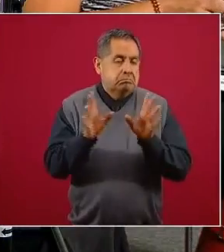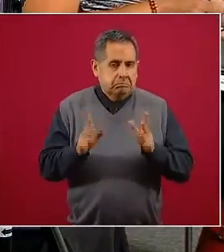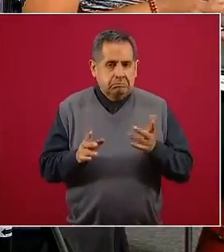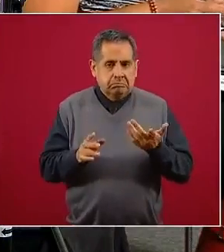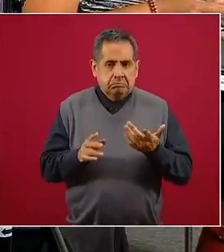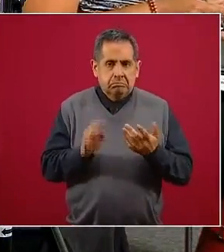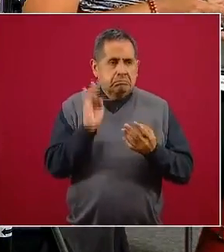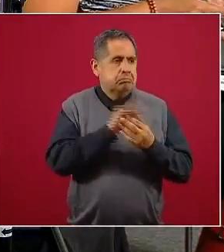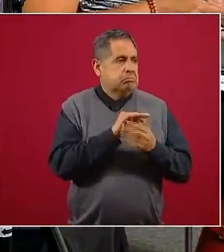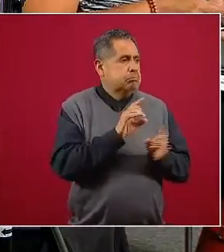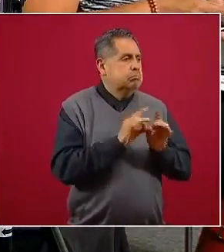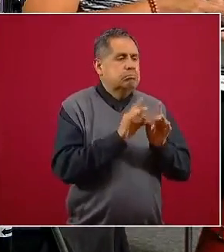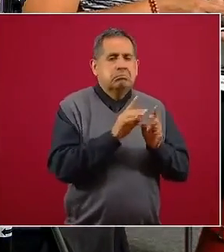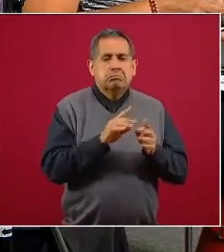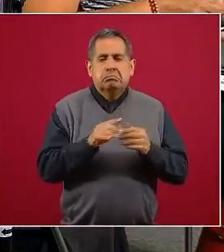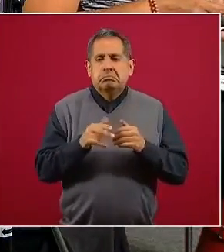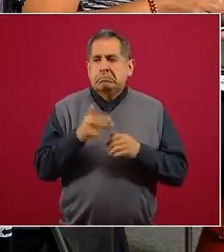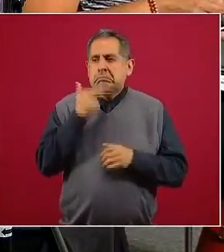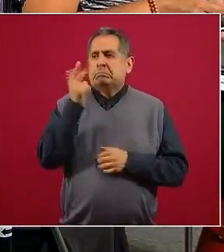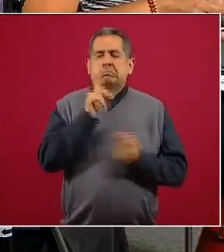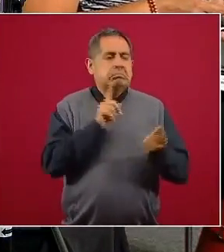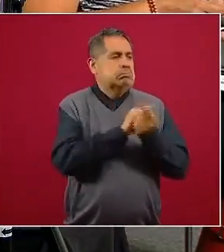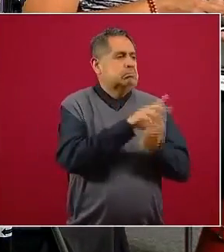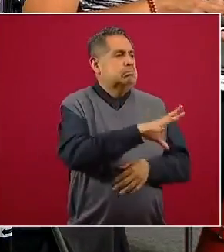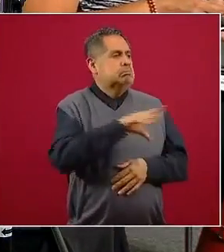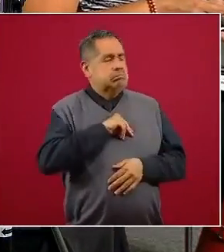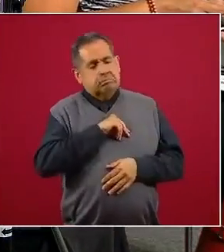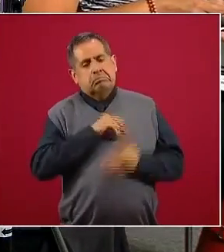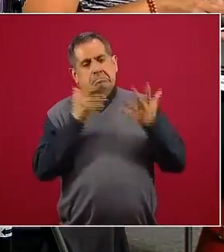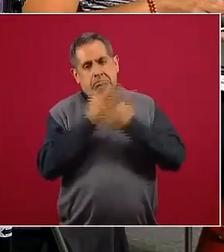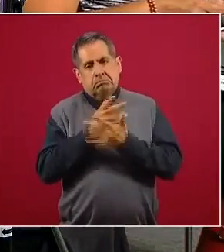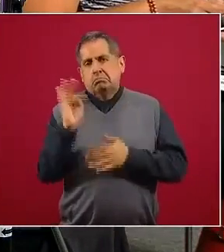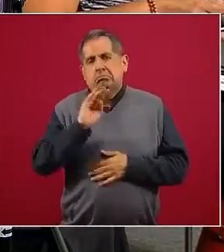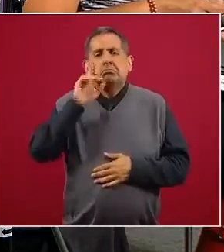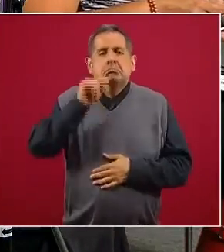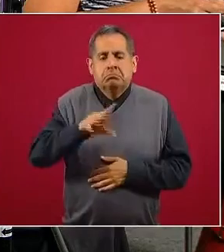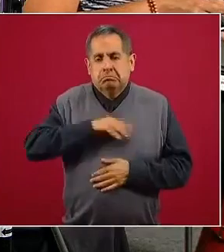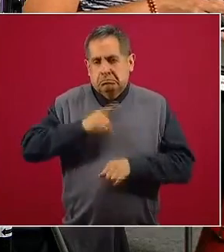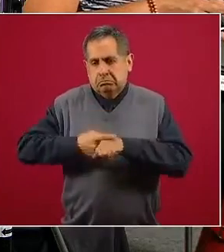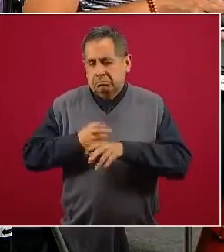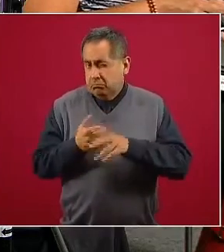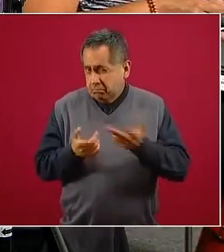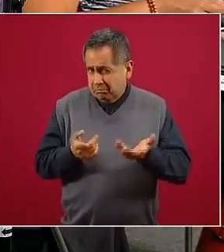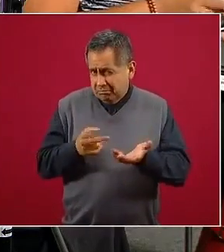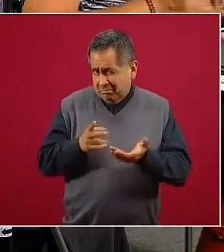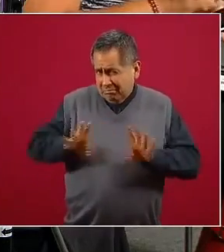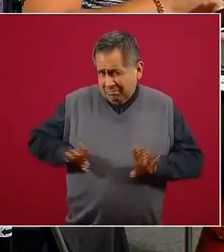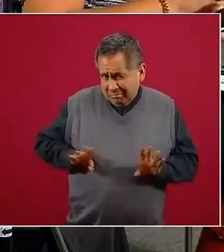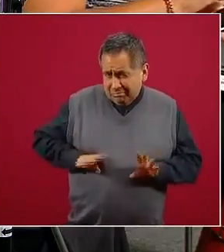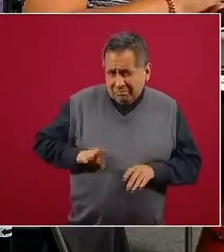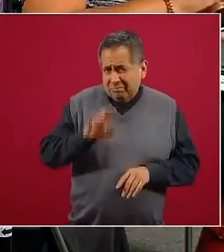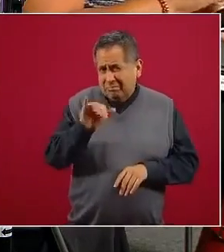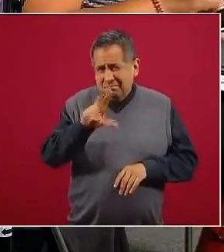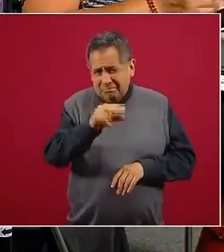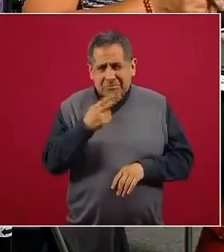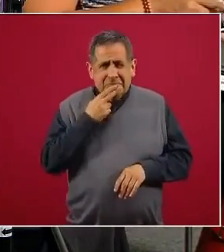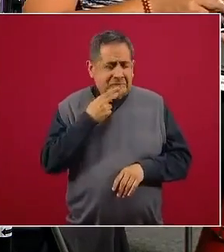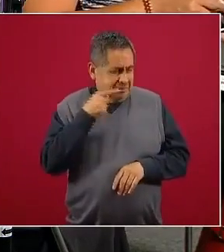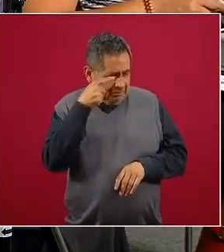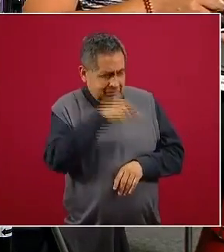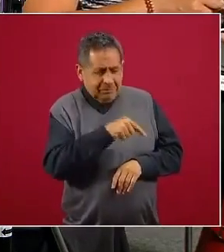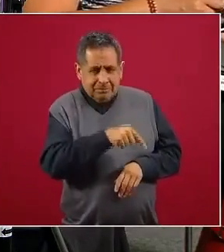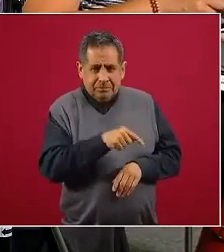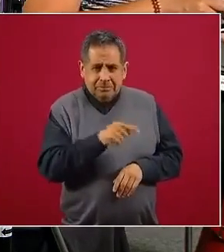pongo en alguna circunstancia que me pueda hacer vulnerable al contagio, ¿vale la pena o cuál es la utilidad real